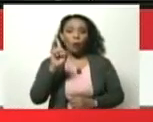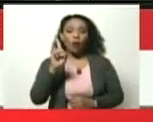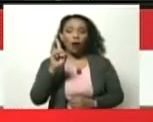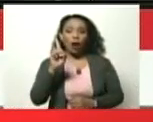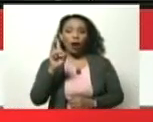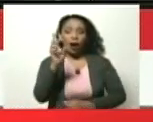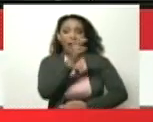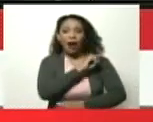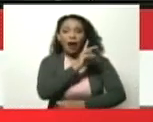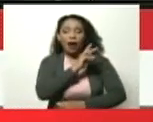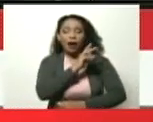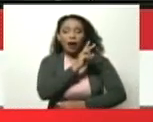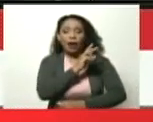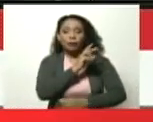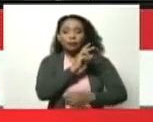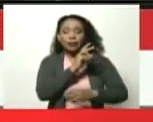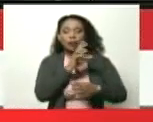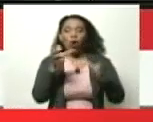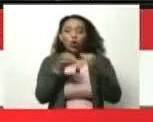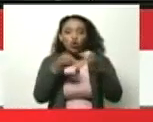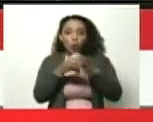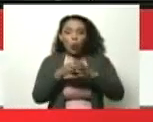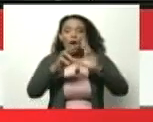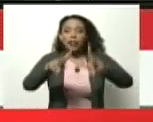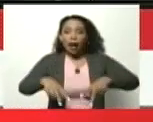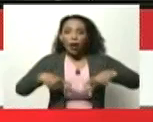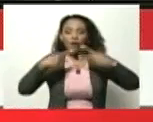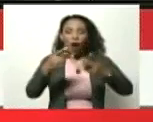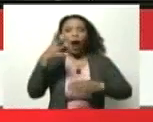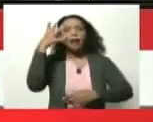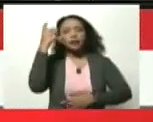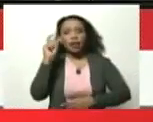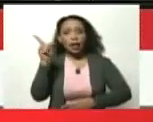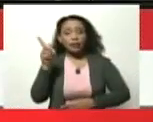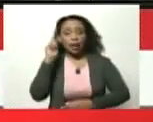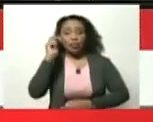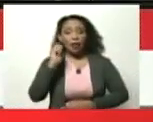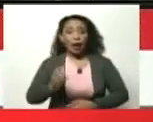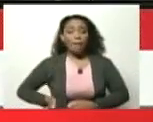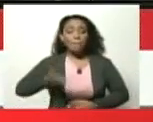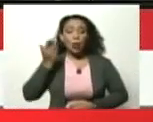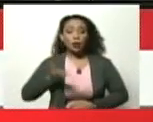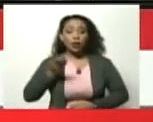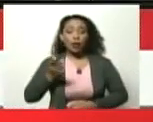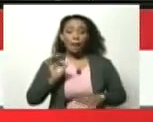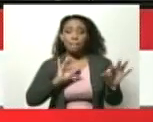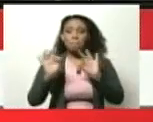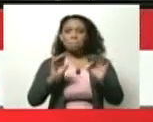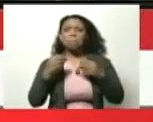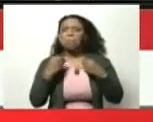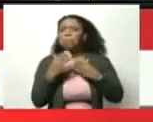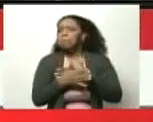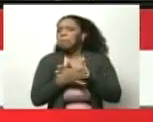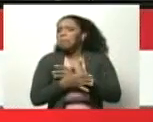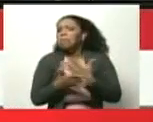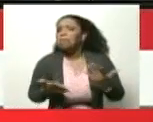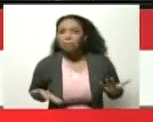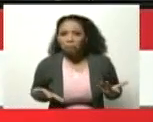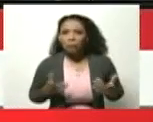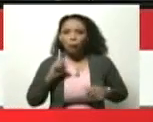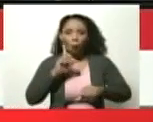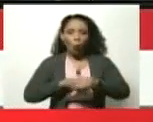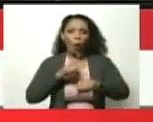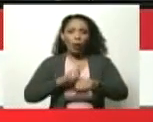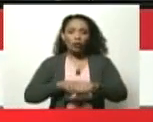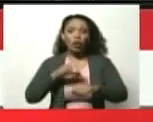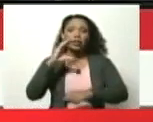con una jefatura renovada, que entenderán que esa va a ser su tarea fundamental. ¿Preparado para qué? En el momento que el